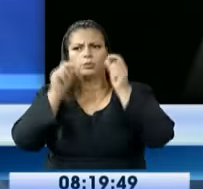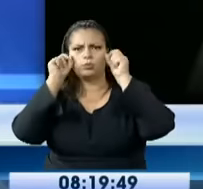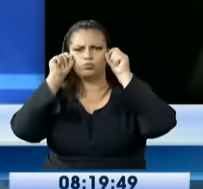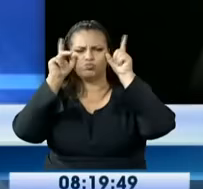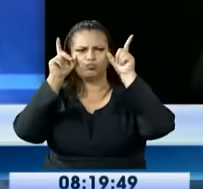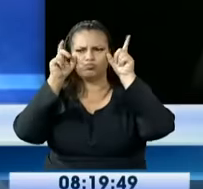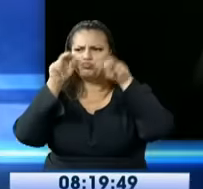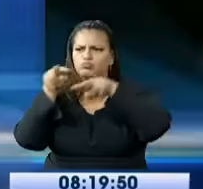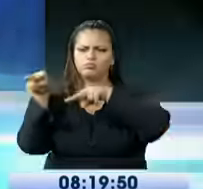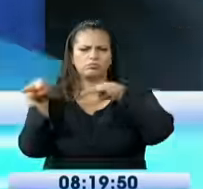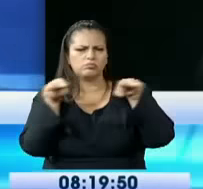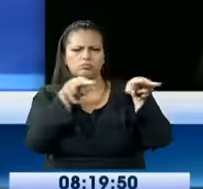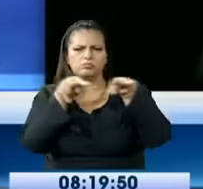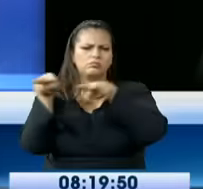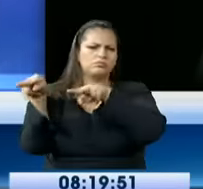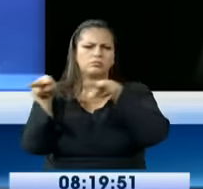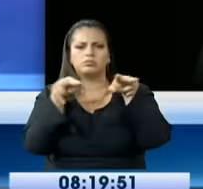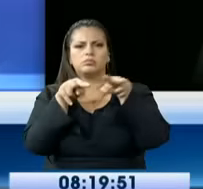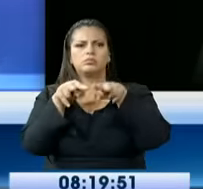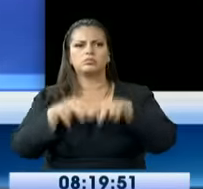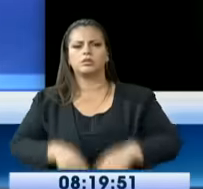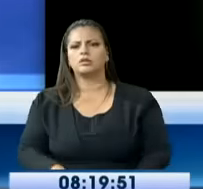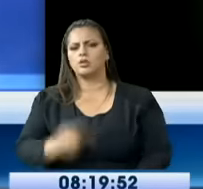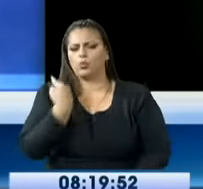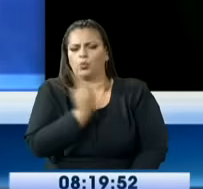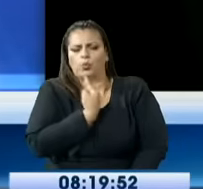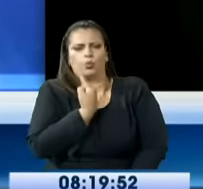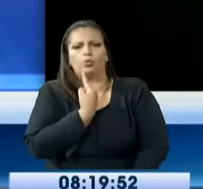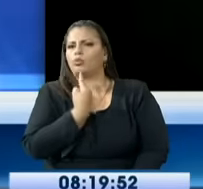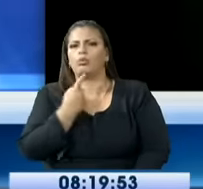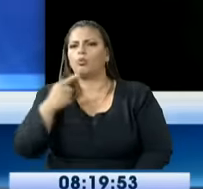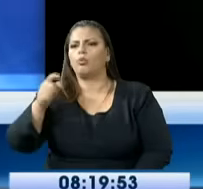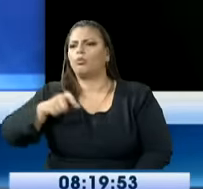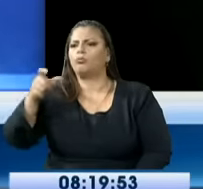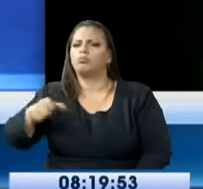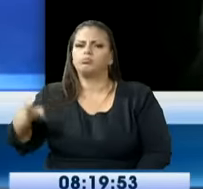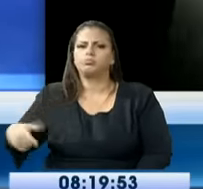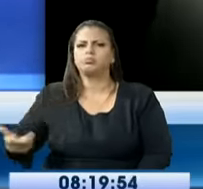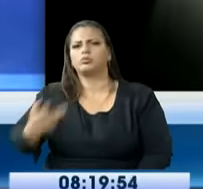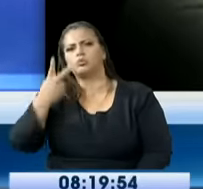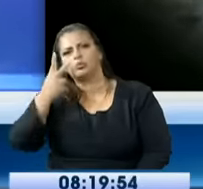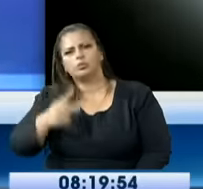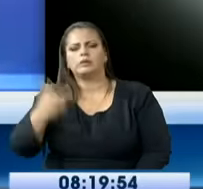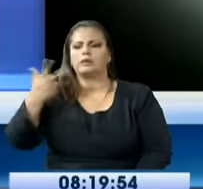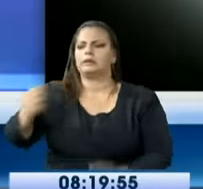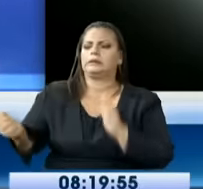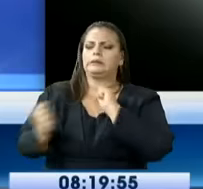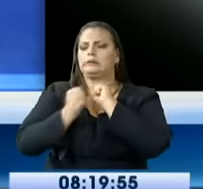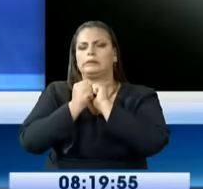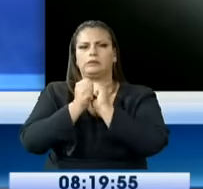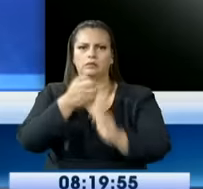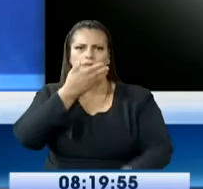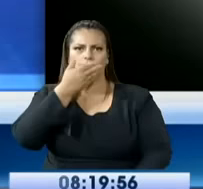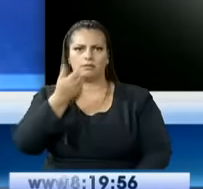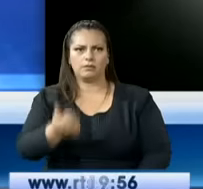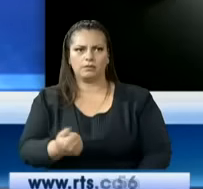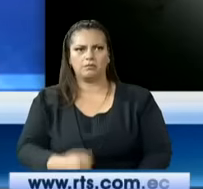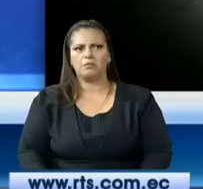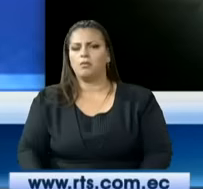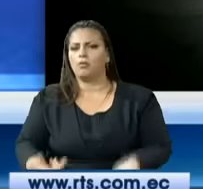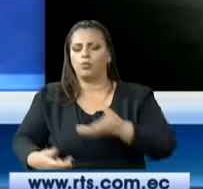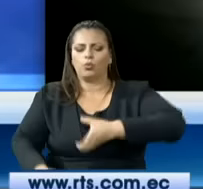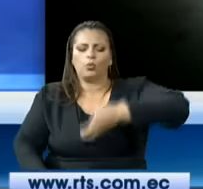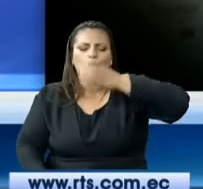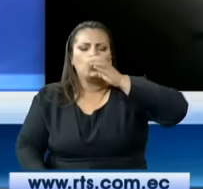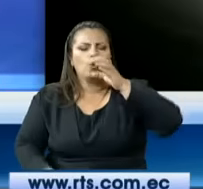siempre estar acompañado, dos, tres personas, nunca estar solo. La escopolamina no es que necesita uno tomar la